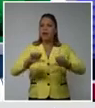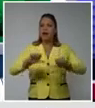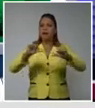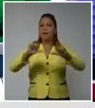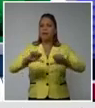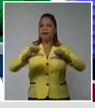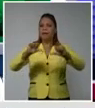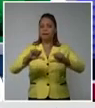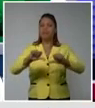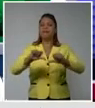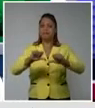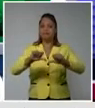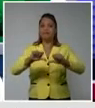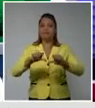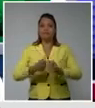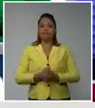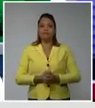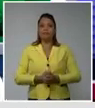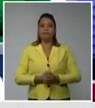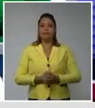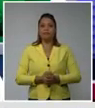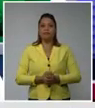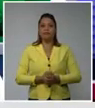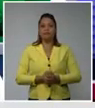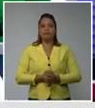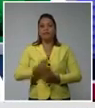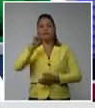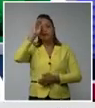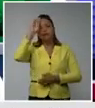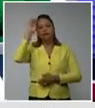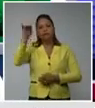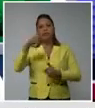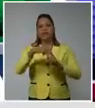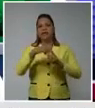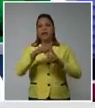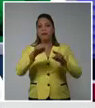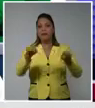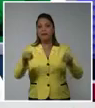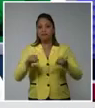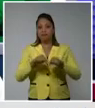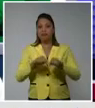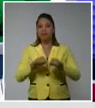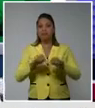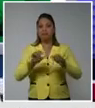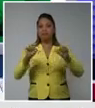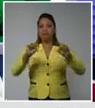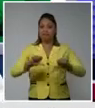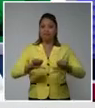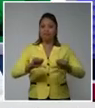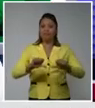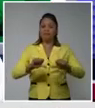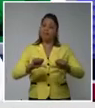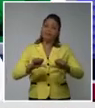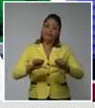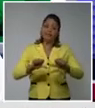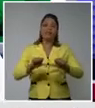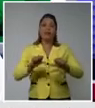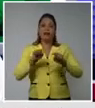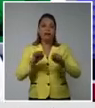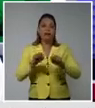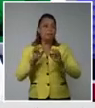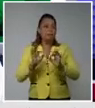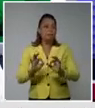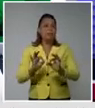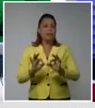clínico. Se ingresó en la sala de terapia intensiva y lamentablemente presentó